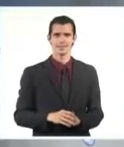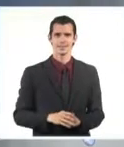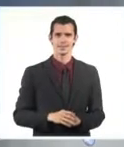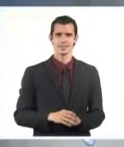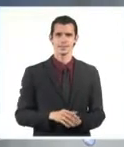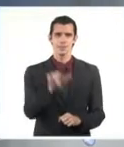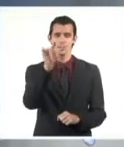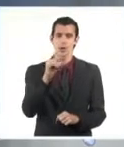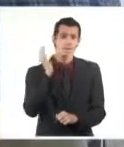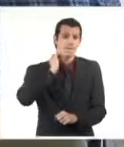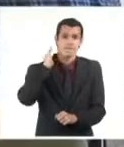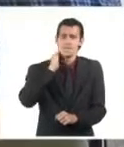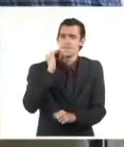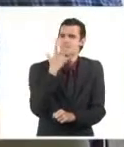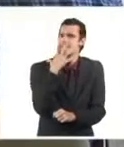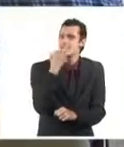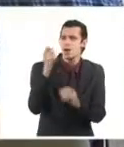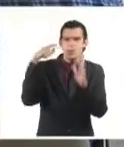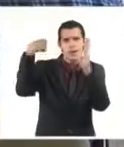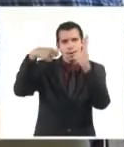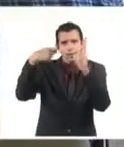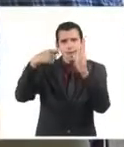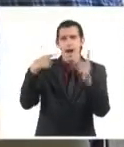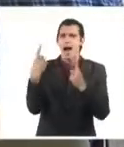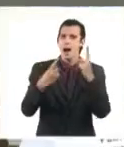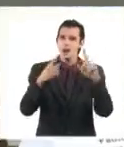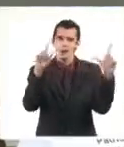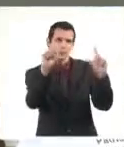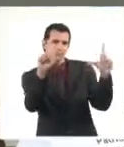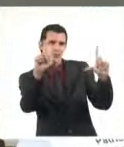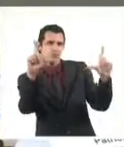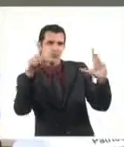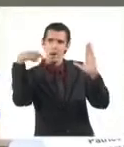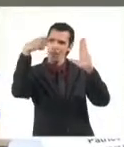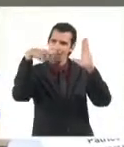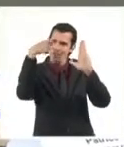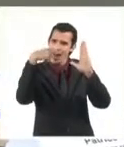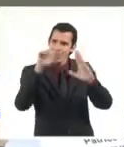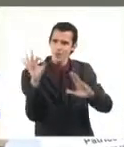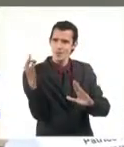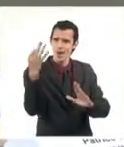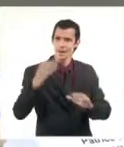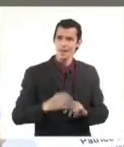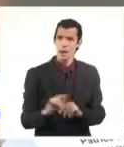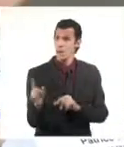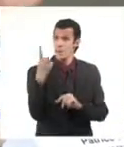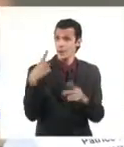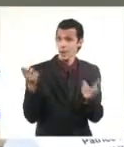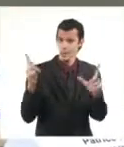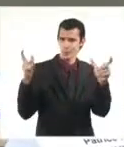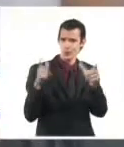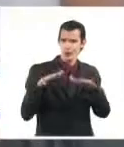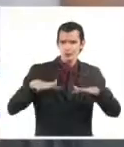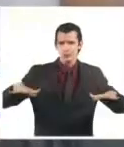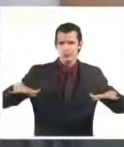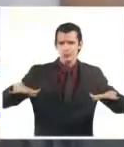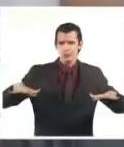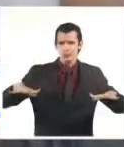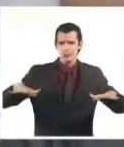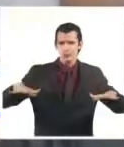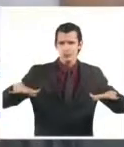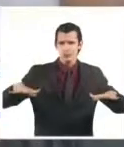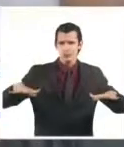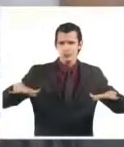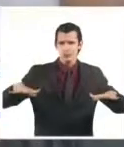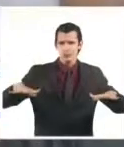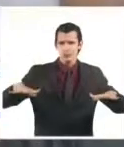diversidad de propuestas. En conferencia de prensa, sus organizadores y fundadores presentaron a actores, actrices y realizadores presentes este año.